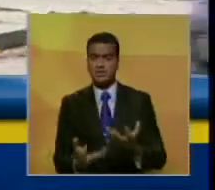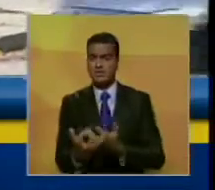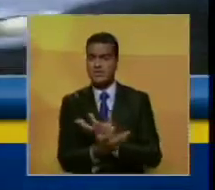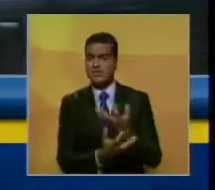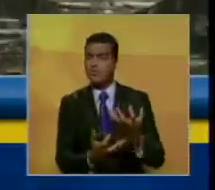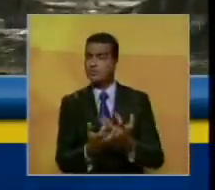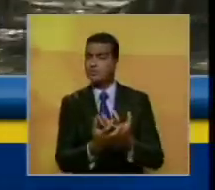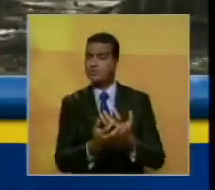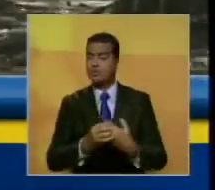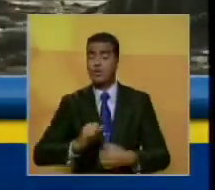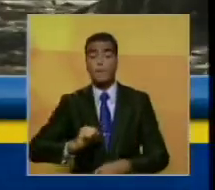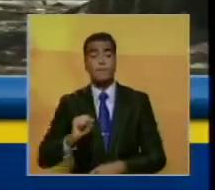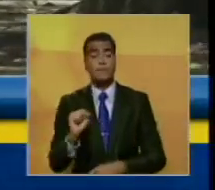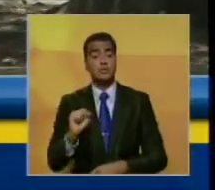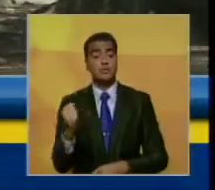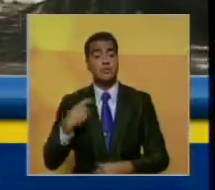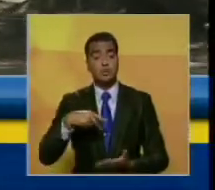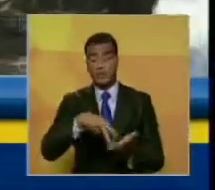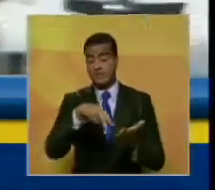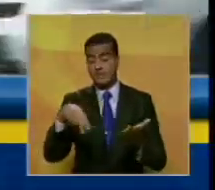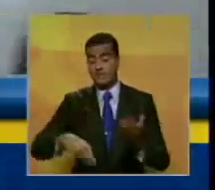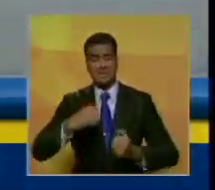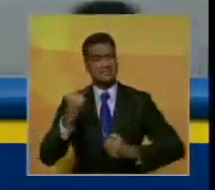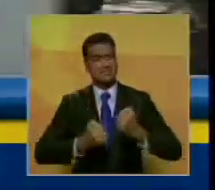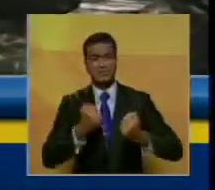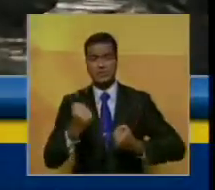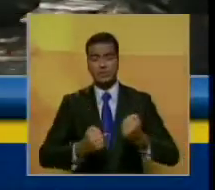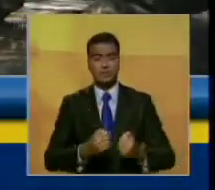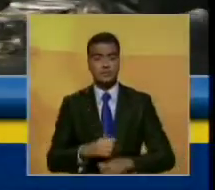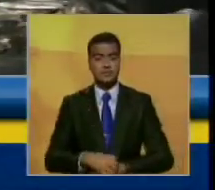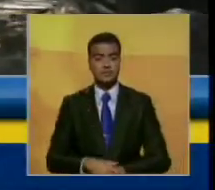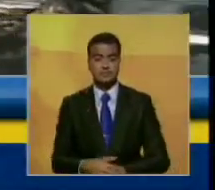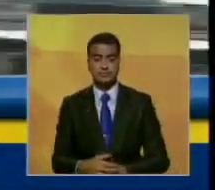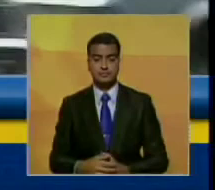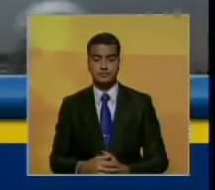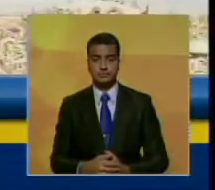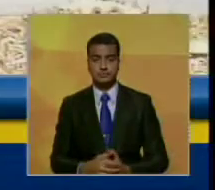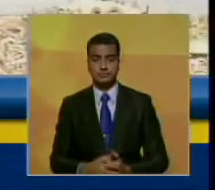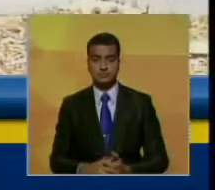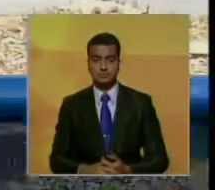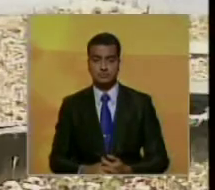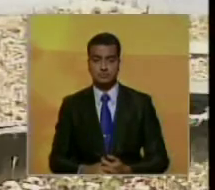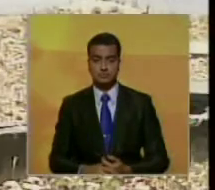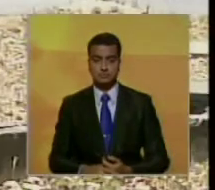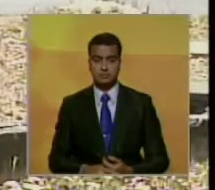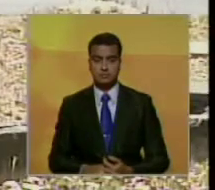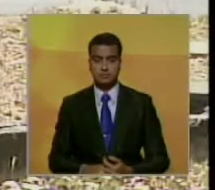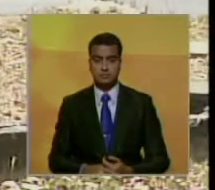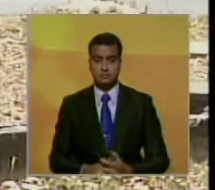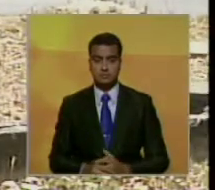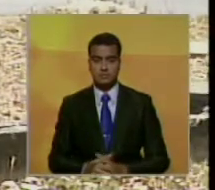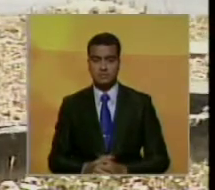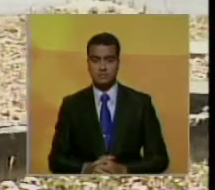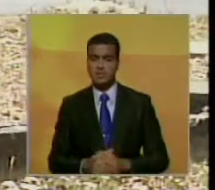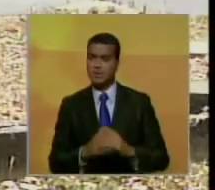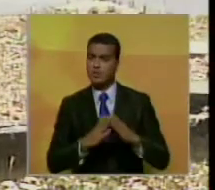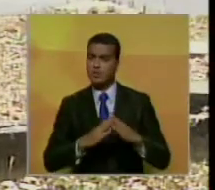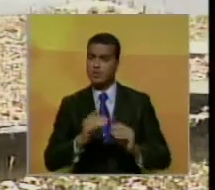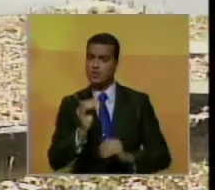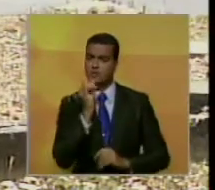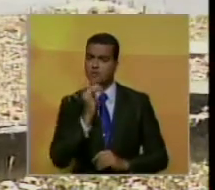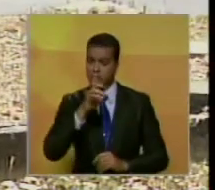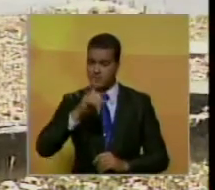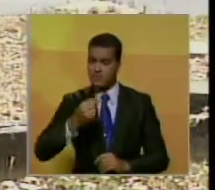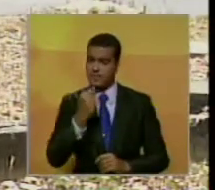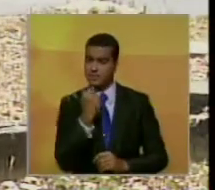Los funcionarios tuvieron que bajarse de la unidad y sofocar las llamas antes de que se incendiara. Debemos mencionar también